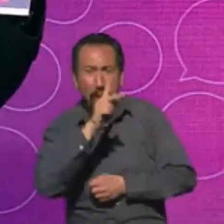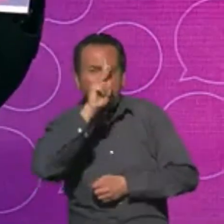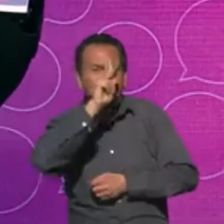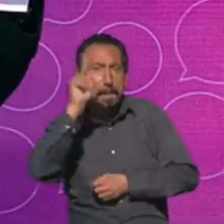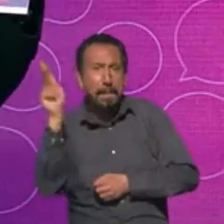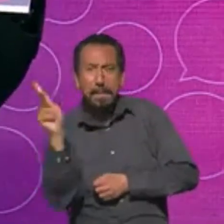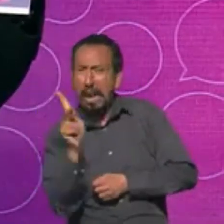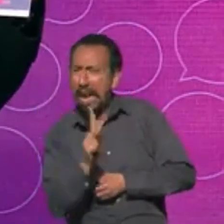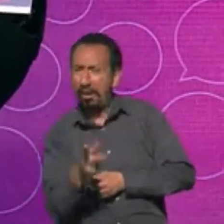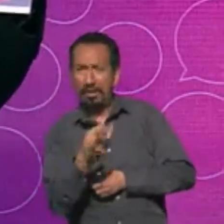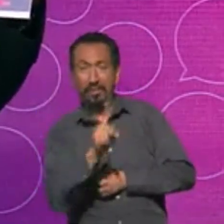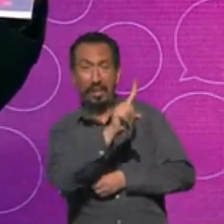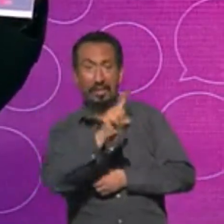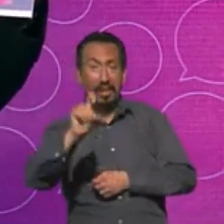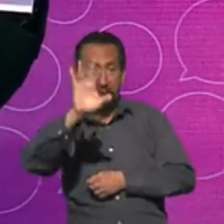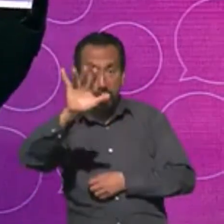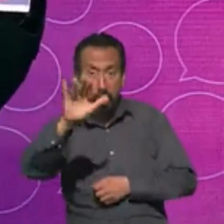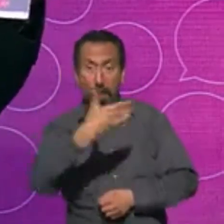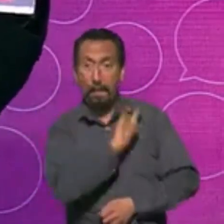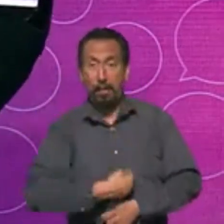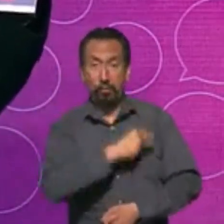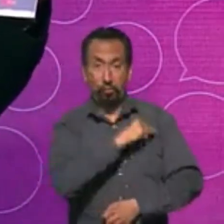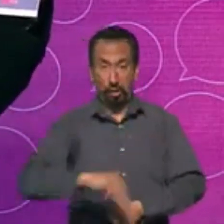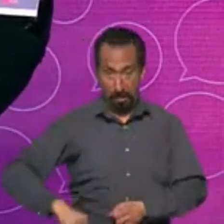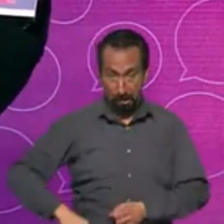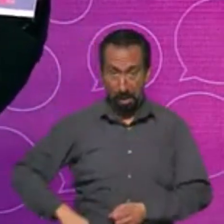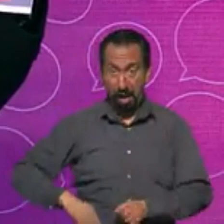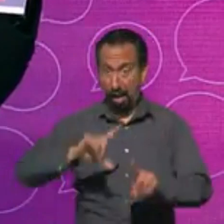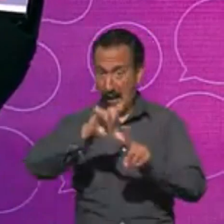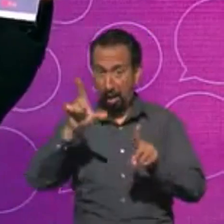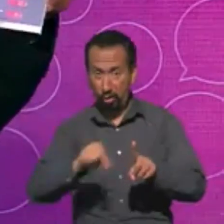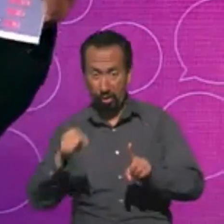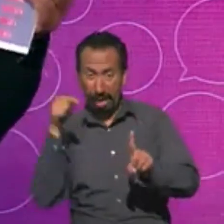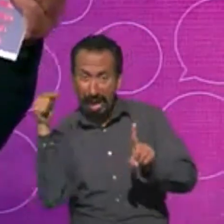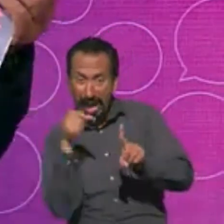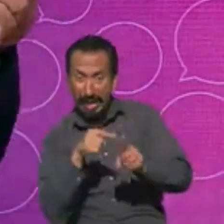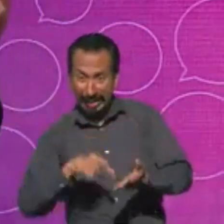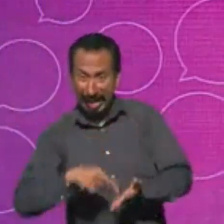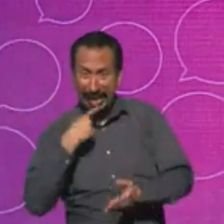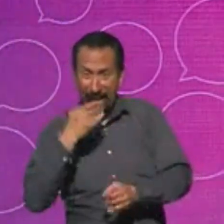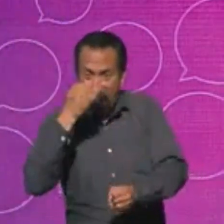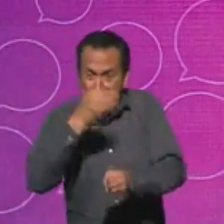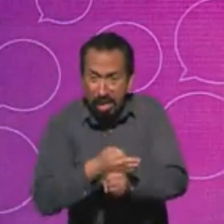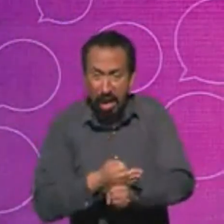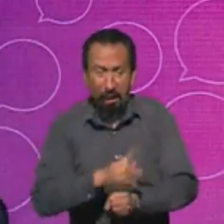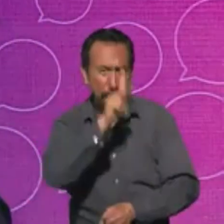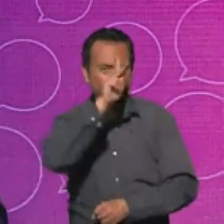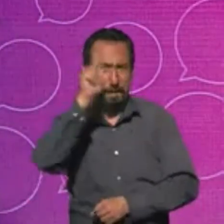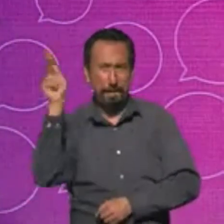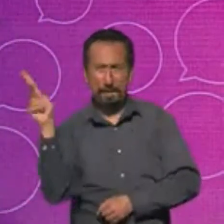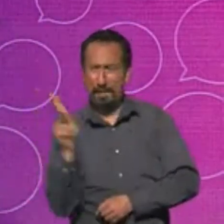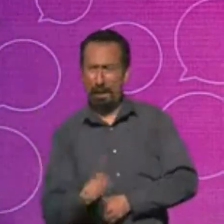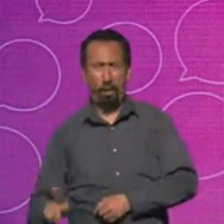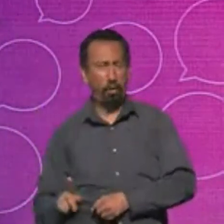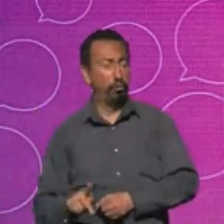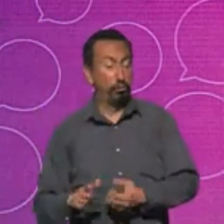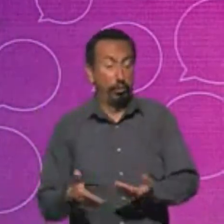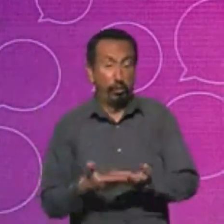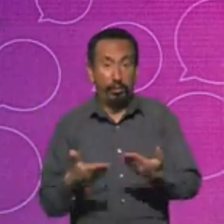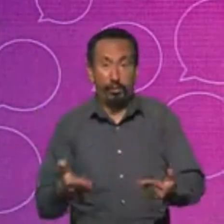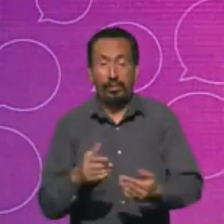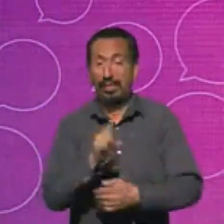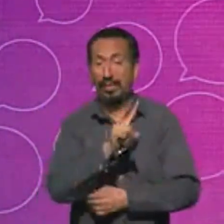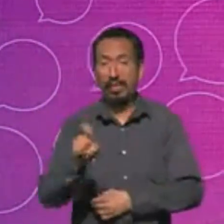evaluados de 150 alcaldes a nivel nacional en la última encuesta se colocó en